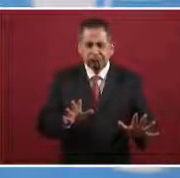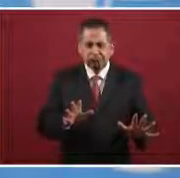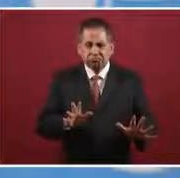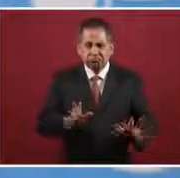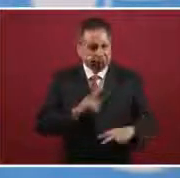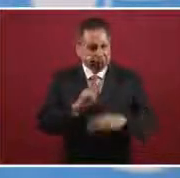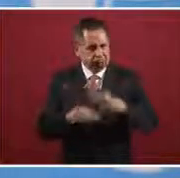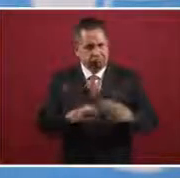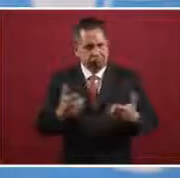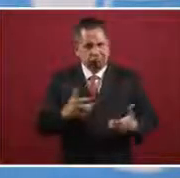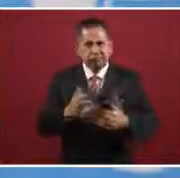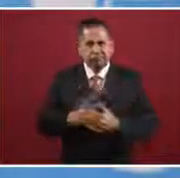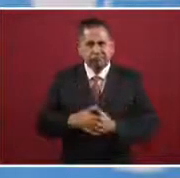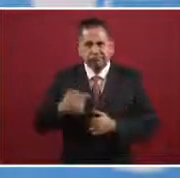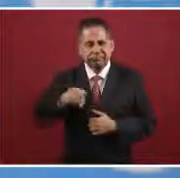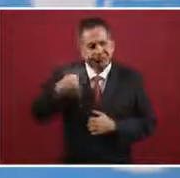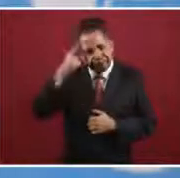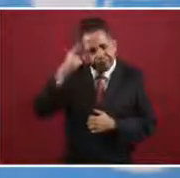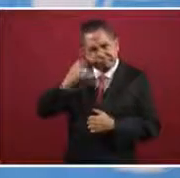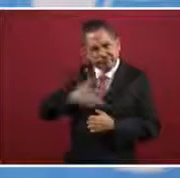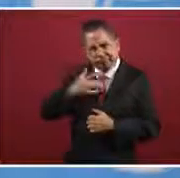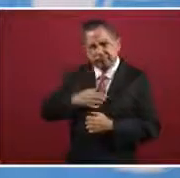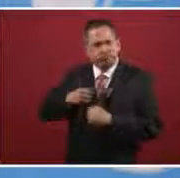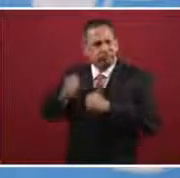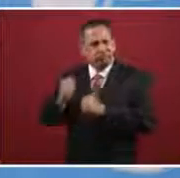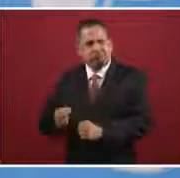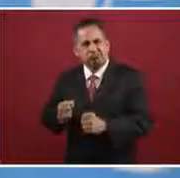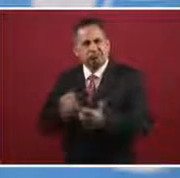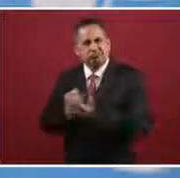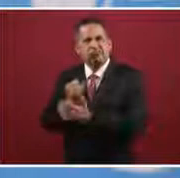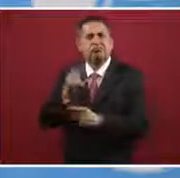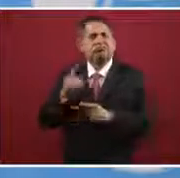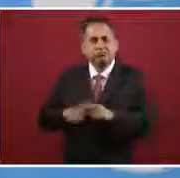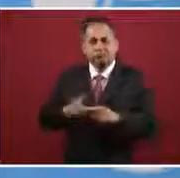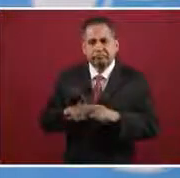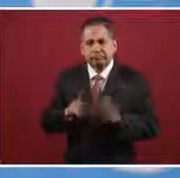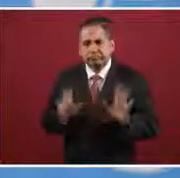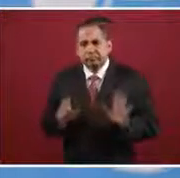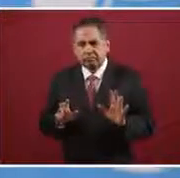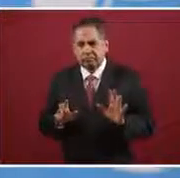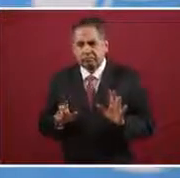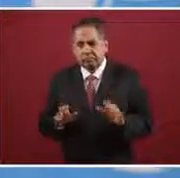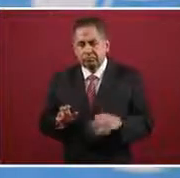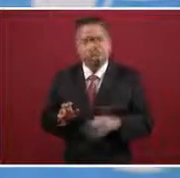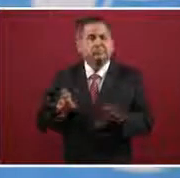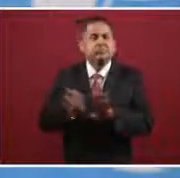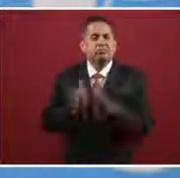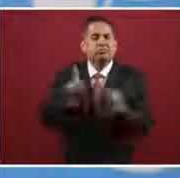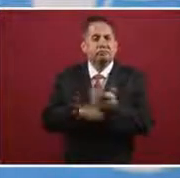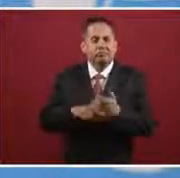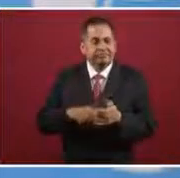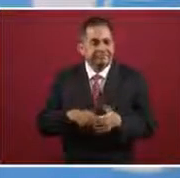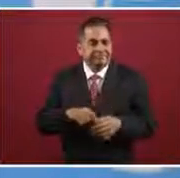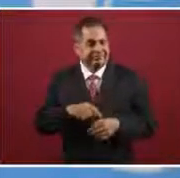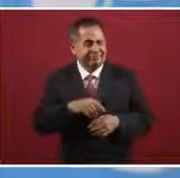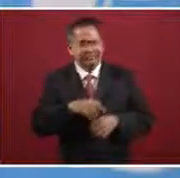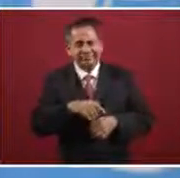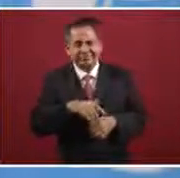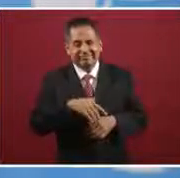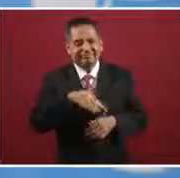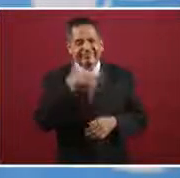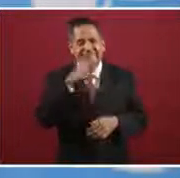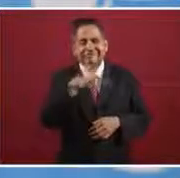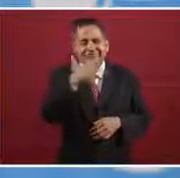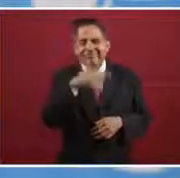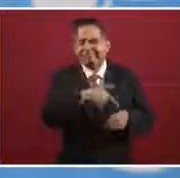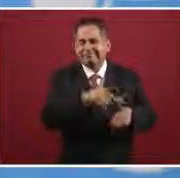hemos llegado a la conclusión de que nada ha dañado más a México que la